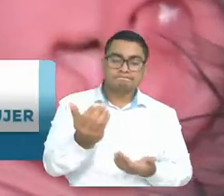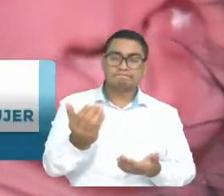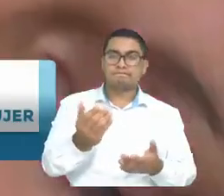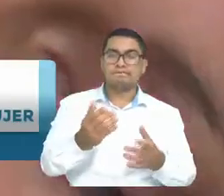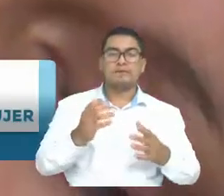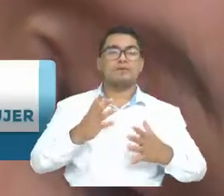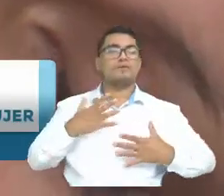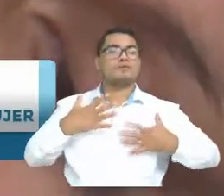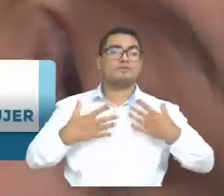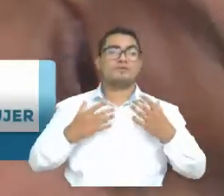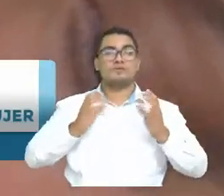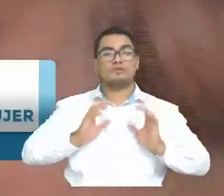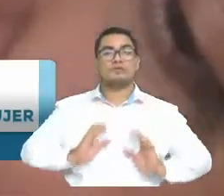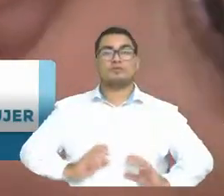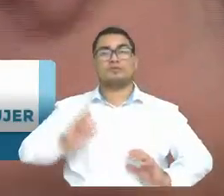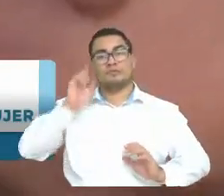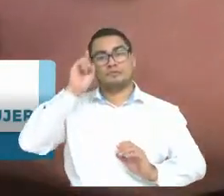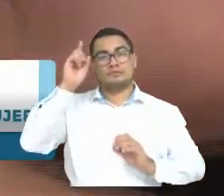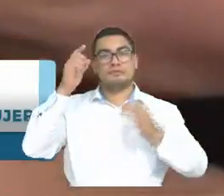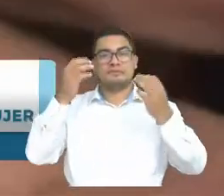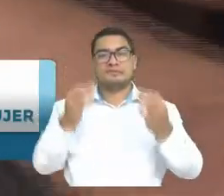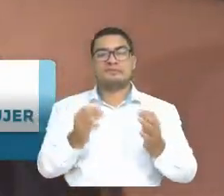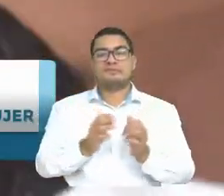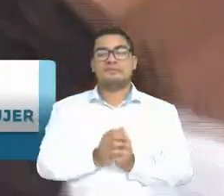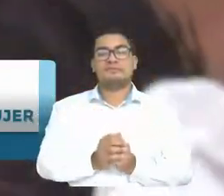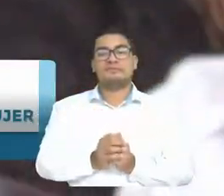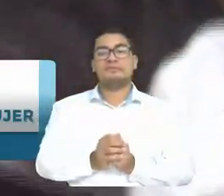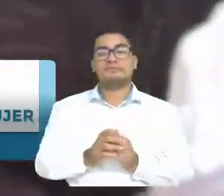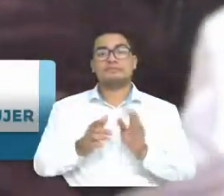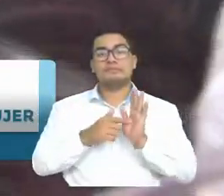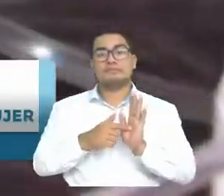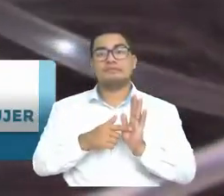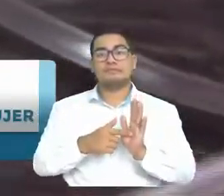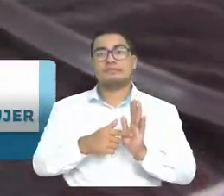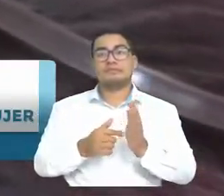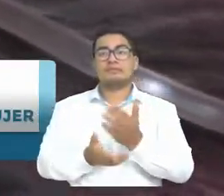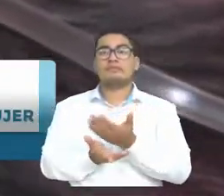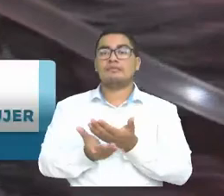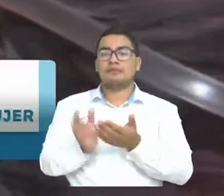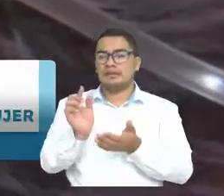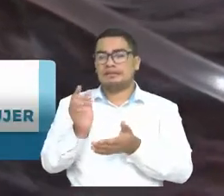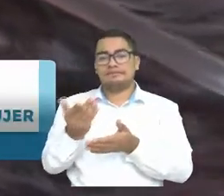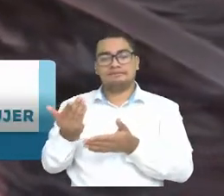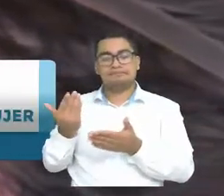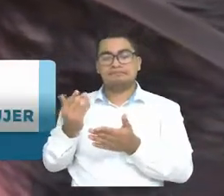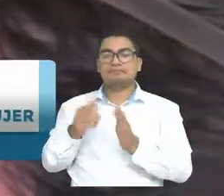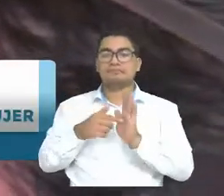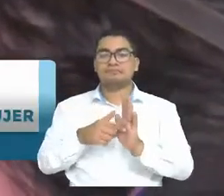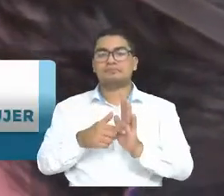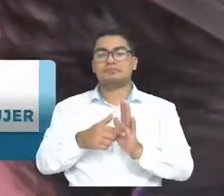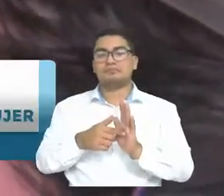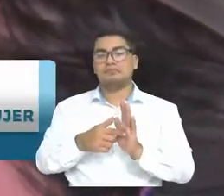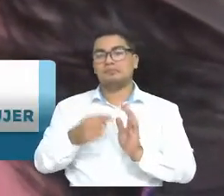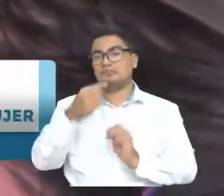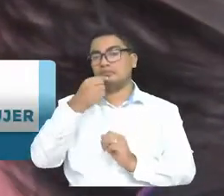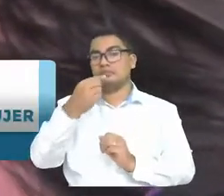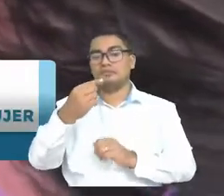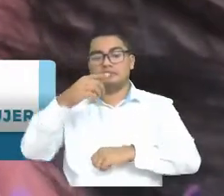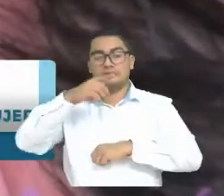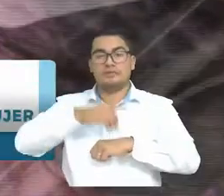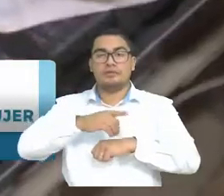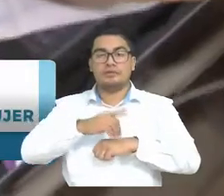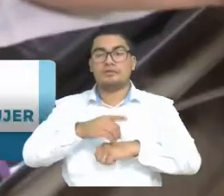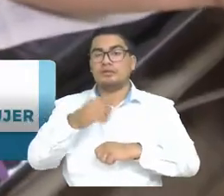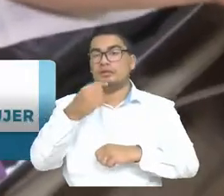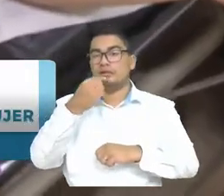irlo desarrollando. Al momento de la, volvemos un poquito para atrás, al momento de que los médicos deciden